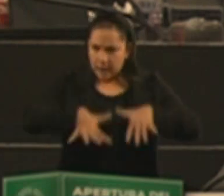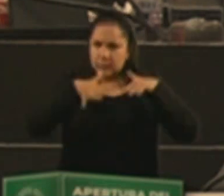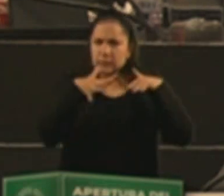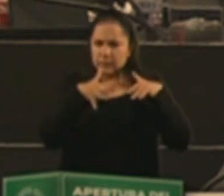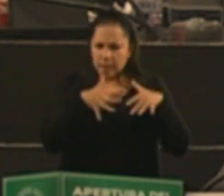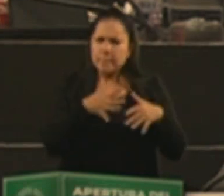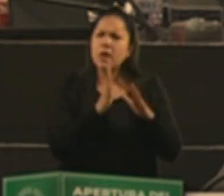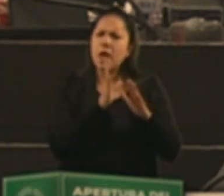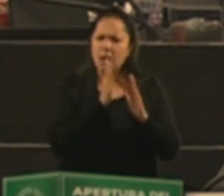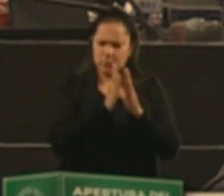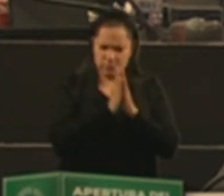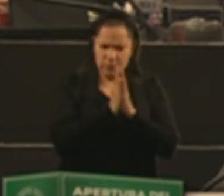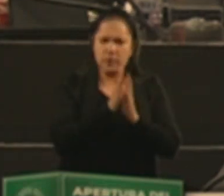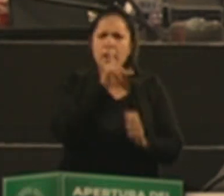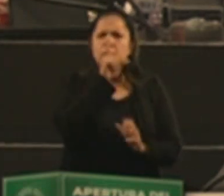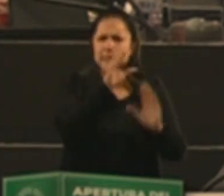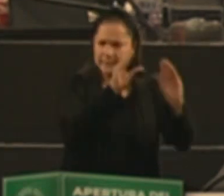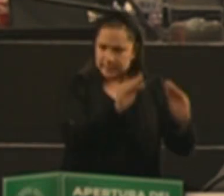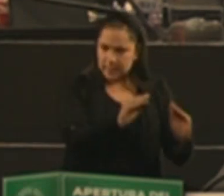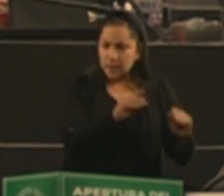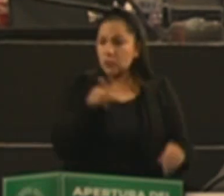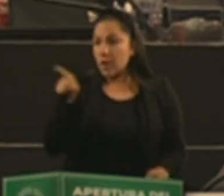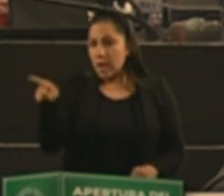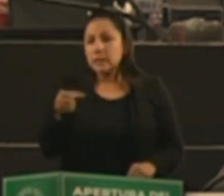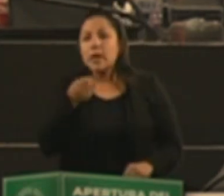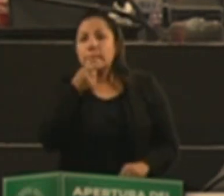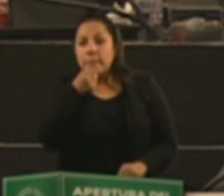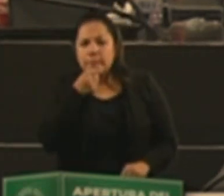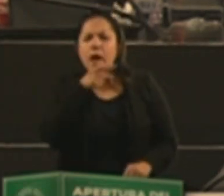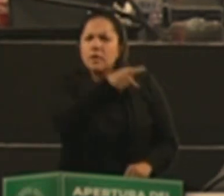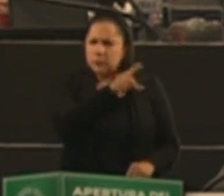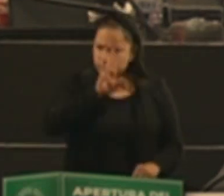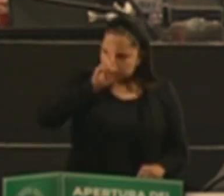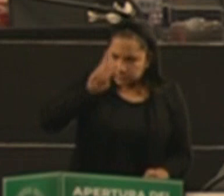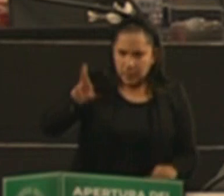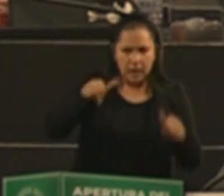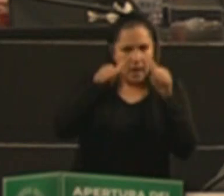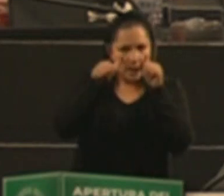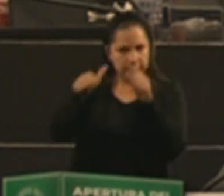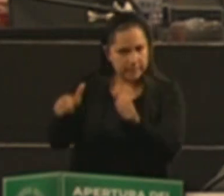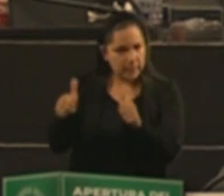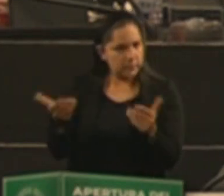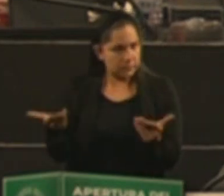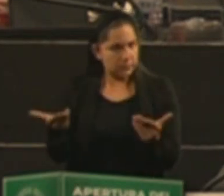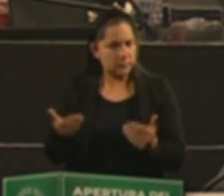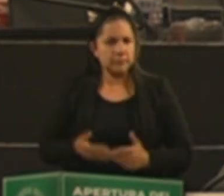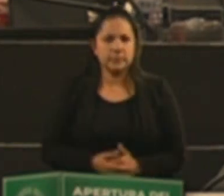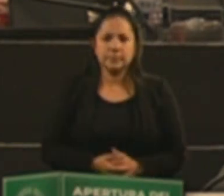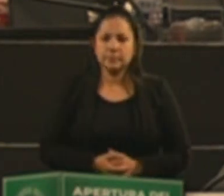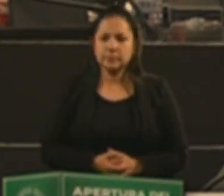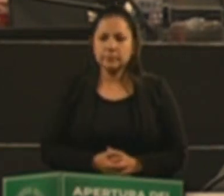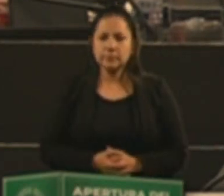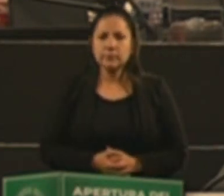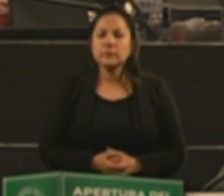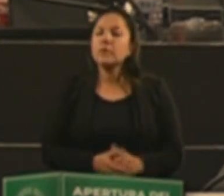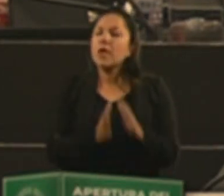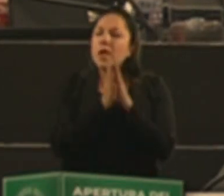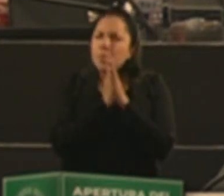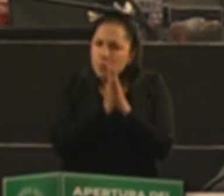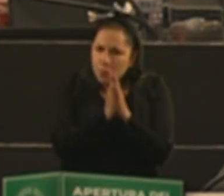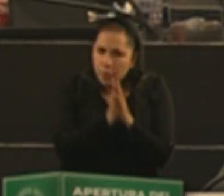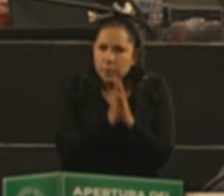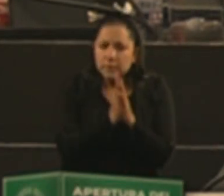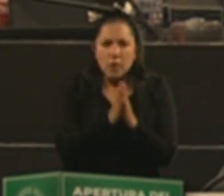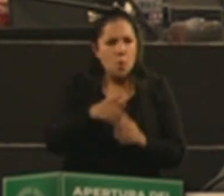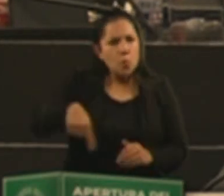y escuchemos con atención y respeto a la oradora. Tengamos siempre presente